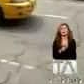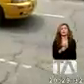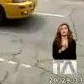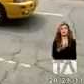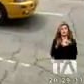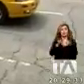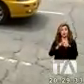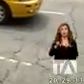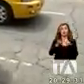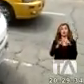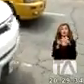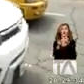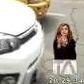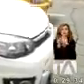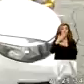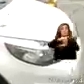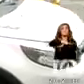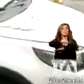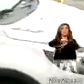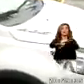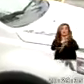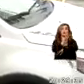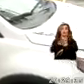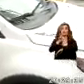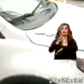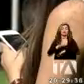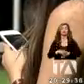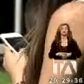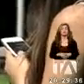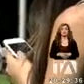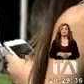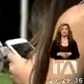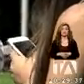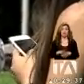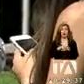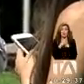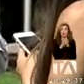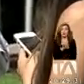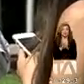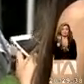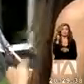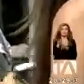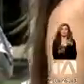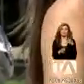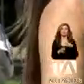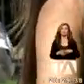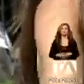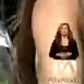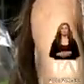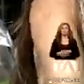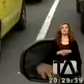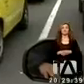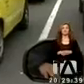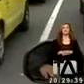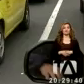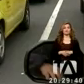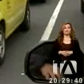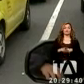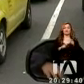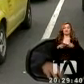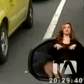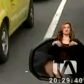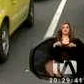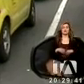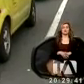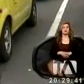del taxismo creó ya una plataforma virtual que no supieron aprovechar, o más bien, que no tuvo aceptación de la